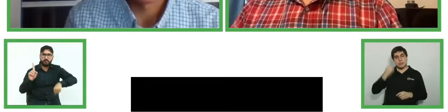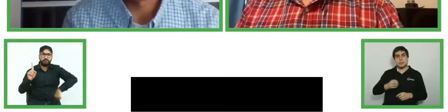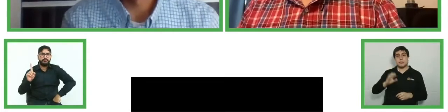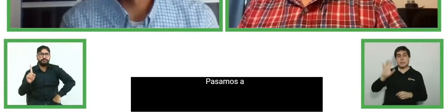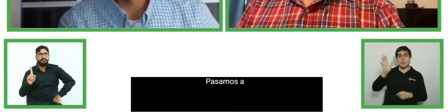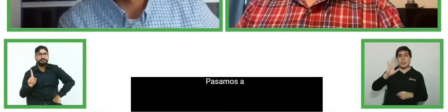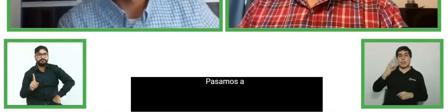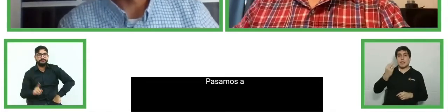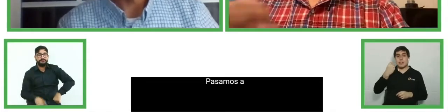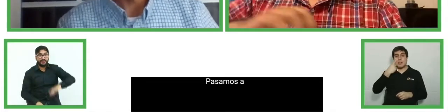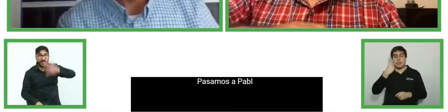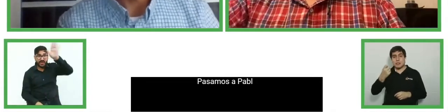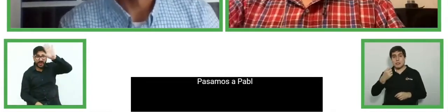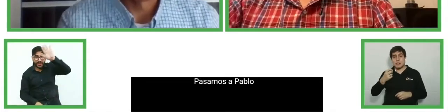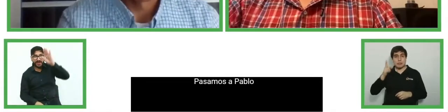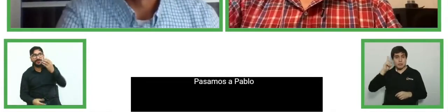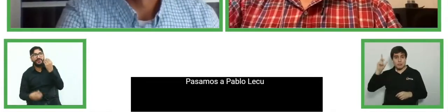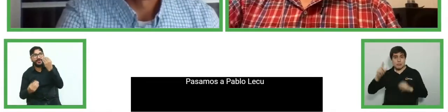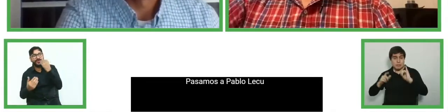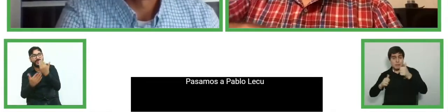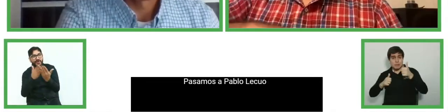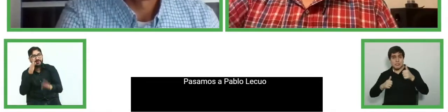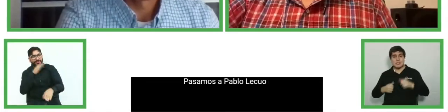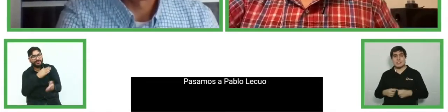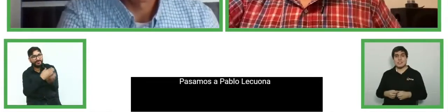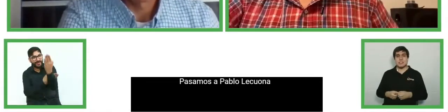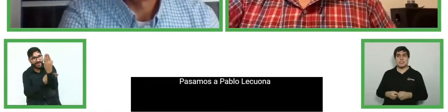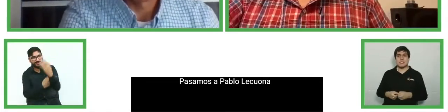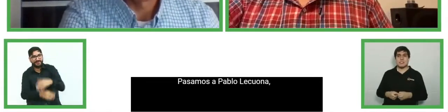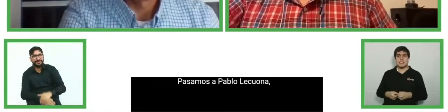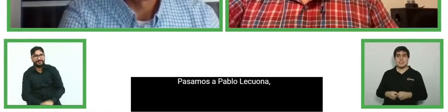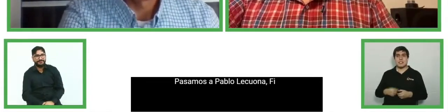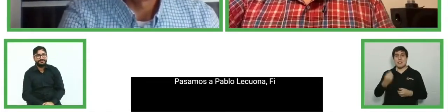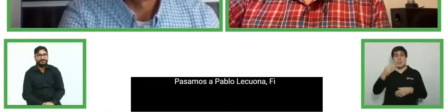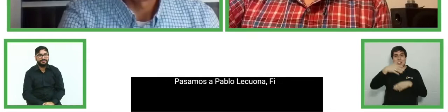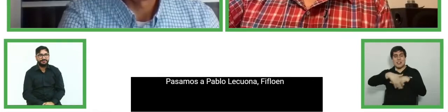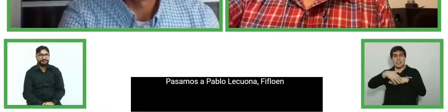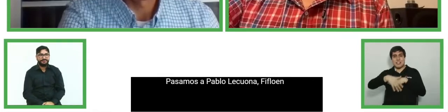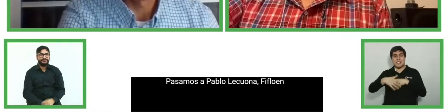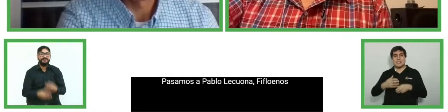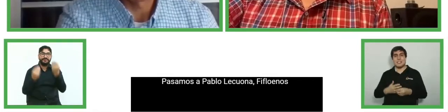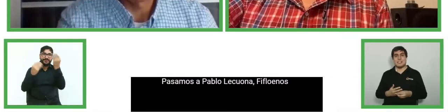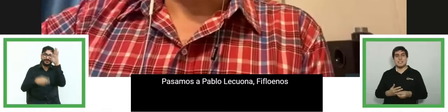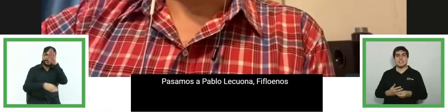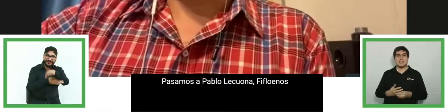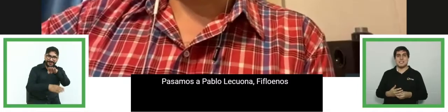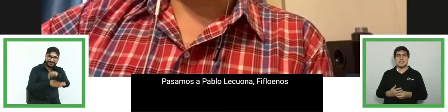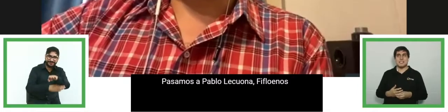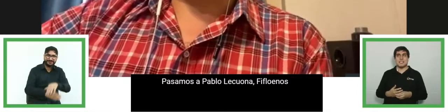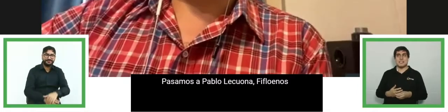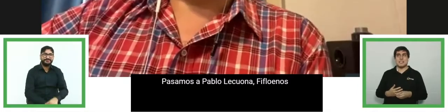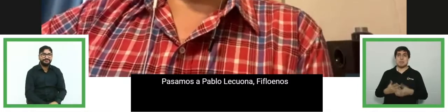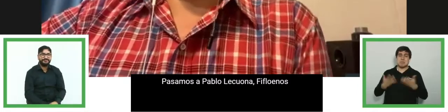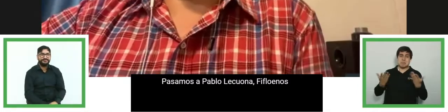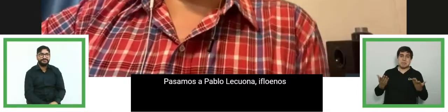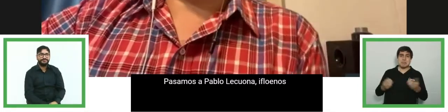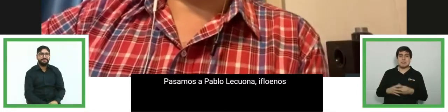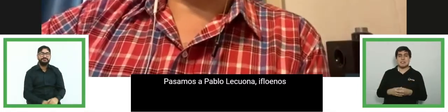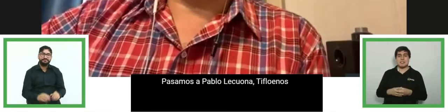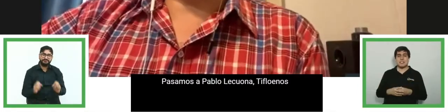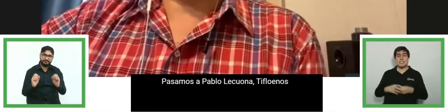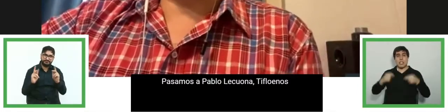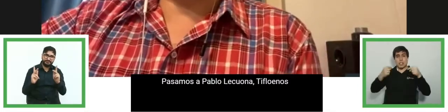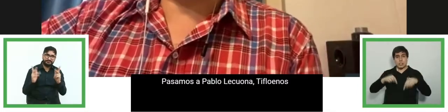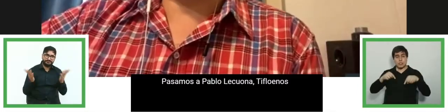buenos días, se me escucha, ¿no? Sí. Hola, buenos días. Buenos días o buenas tardes, según donde estén. Bueno, yo voy a